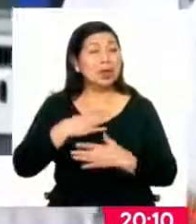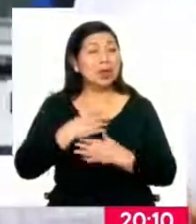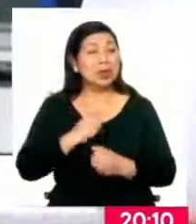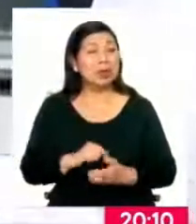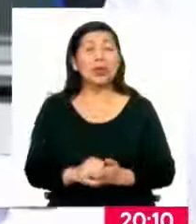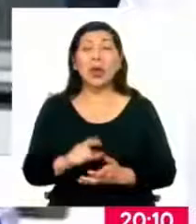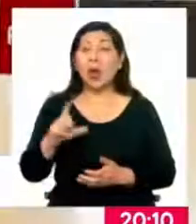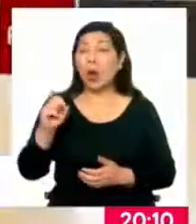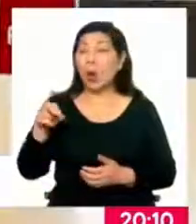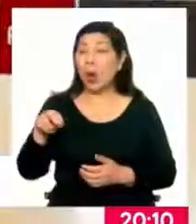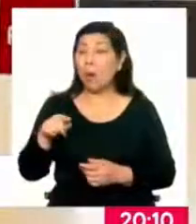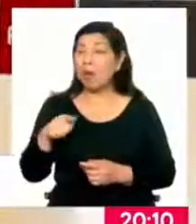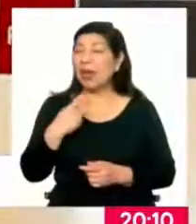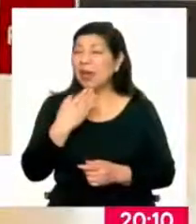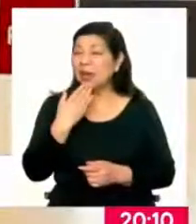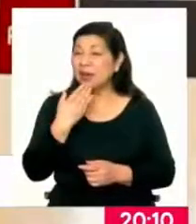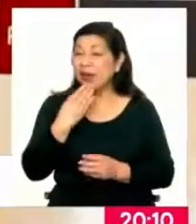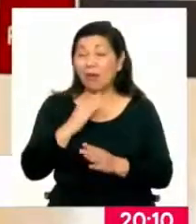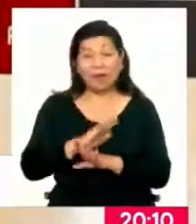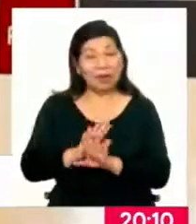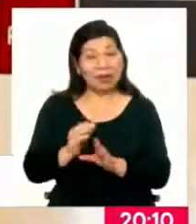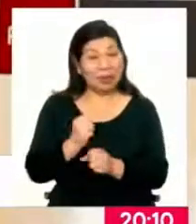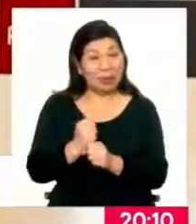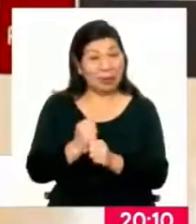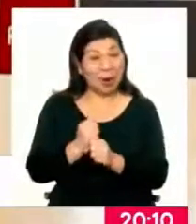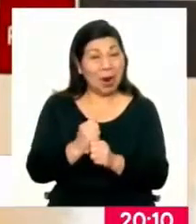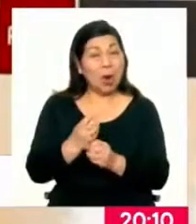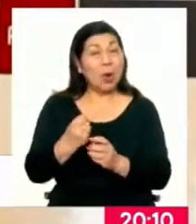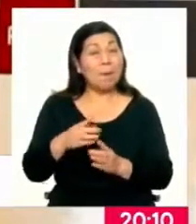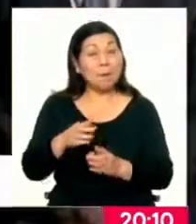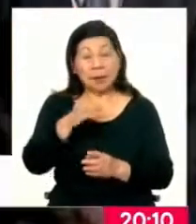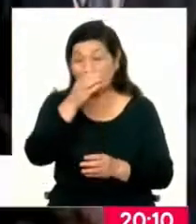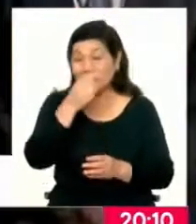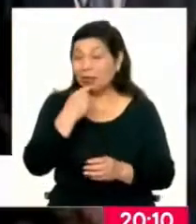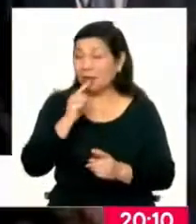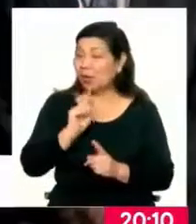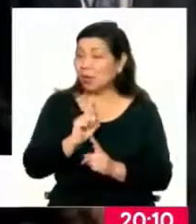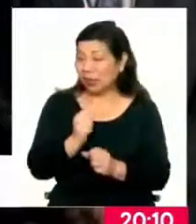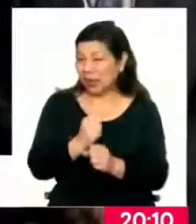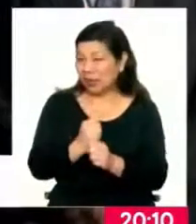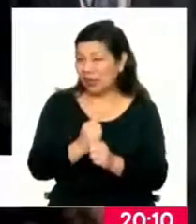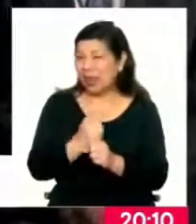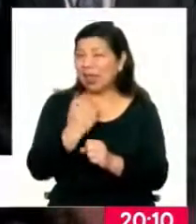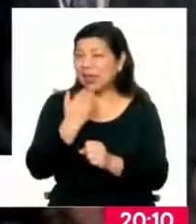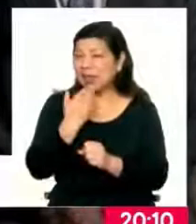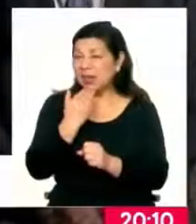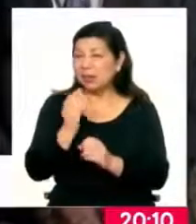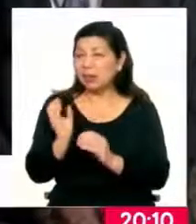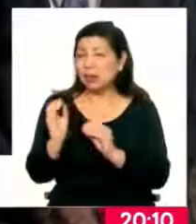Salud Jorge López, que fue retirado del cargo por el presidente Pedro Castillo y a quien